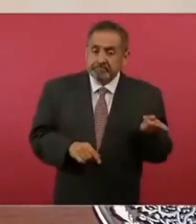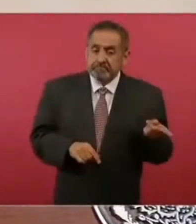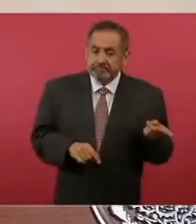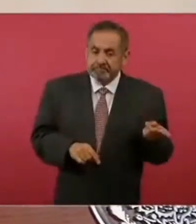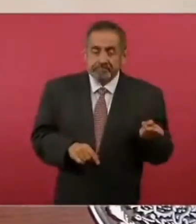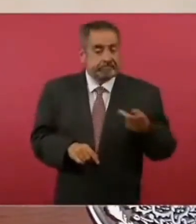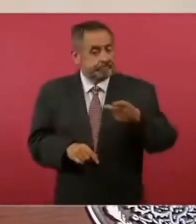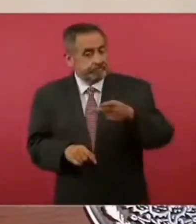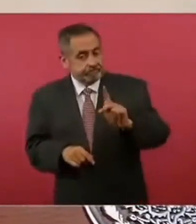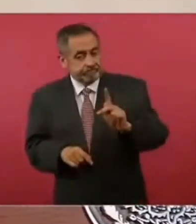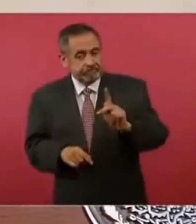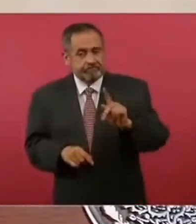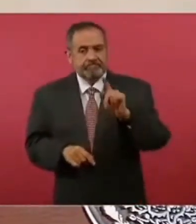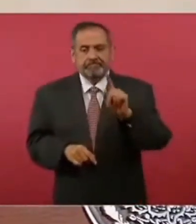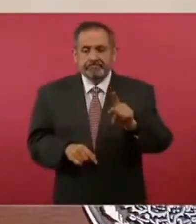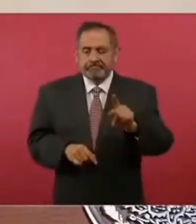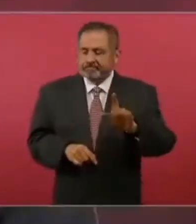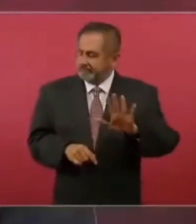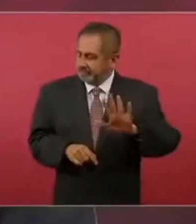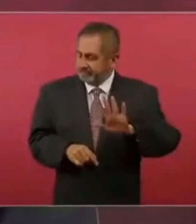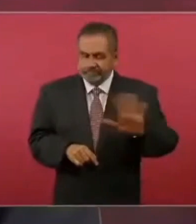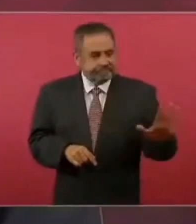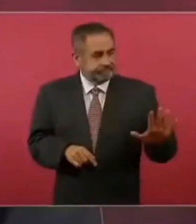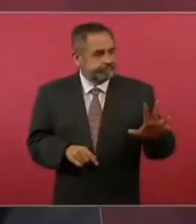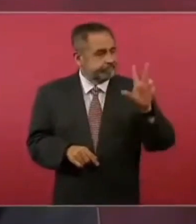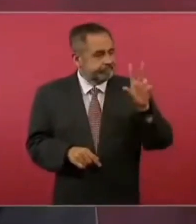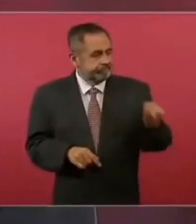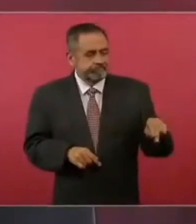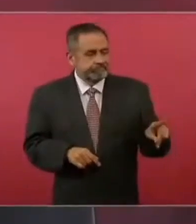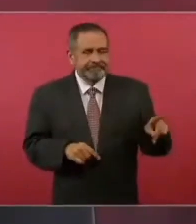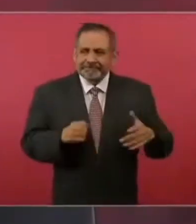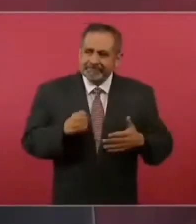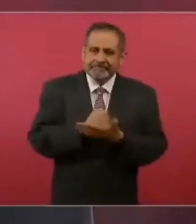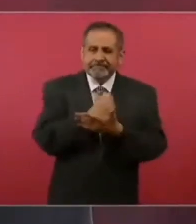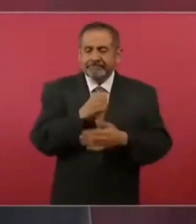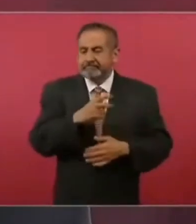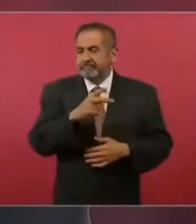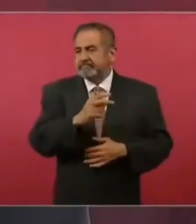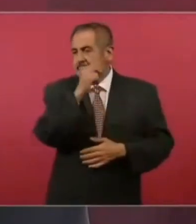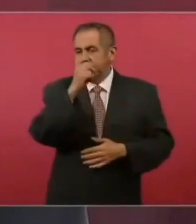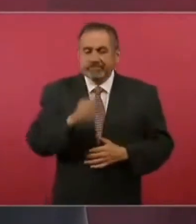que se van a quedar con las ganas.